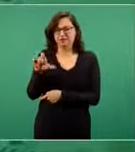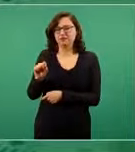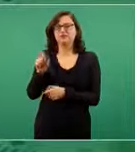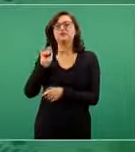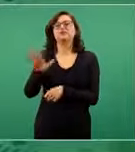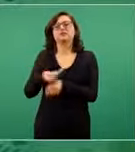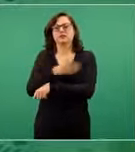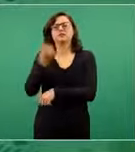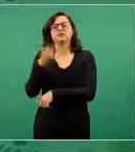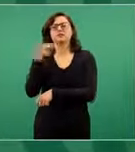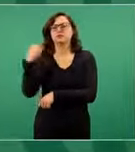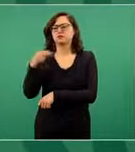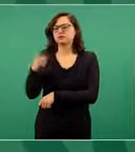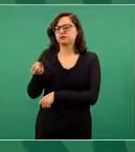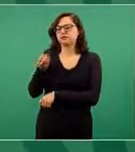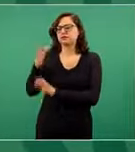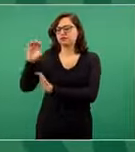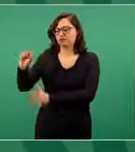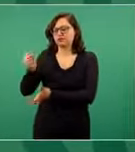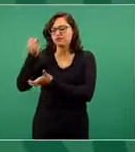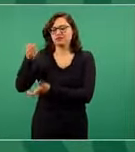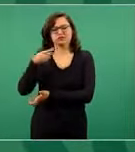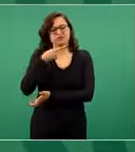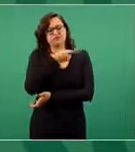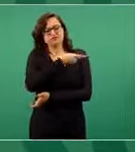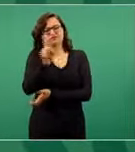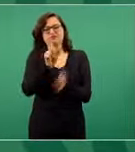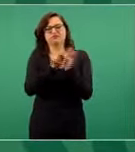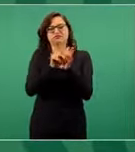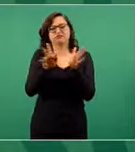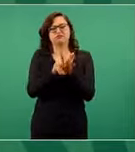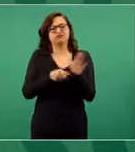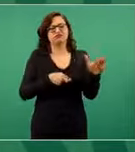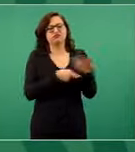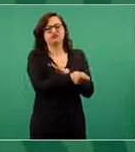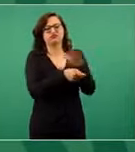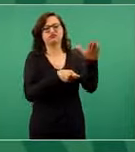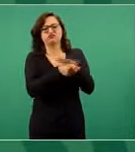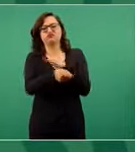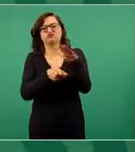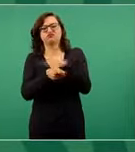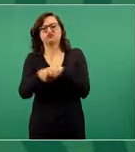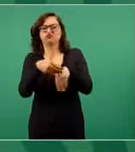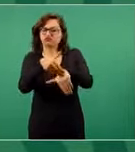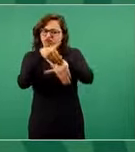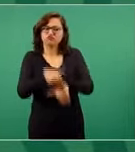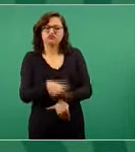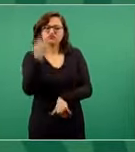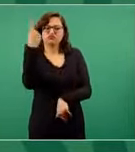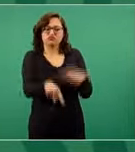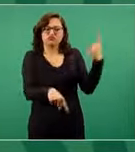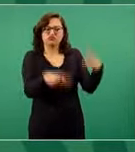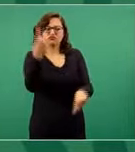para comprar voluntades y conciencias y comprar a la prensa.